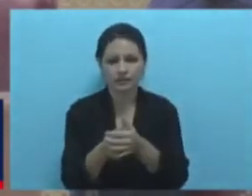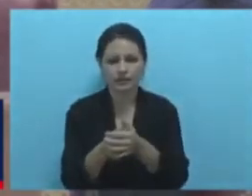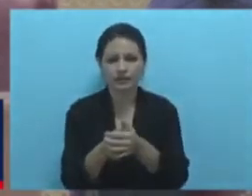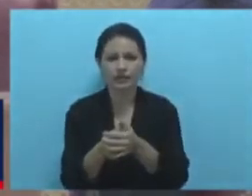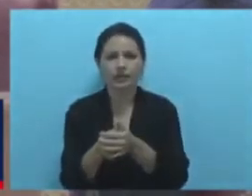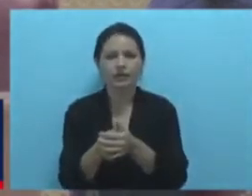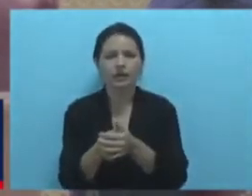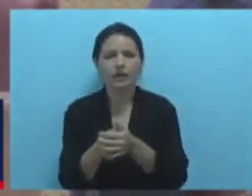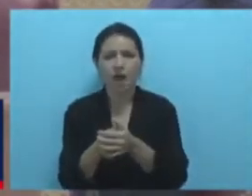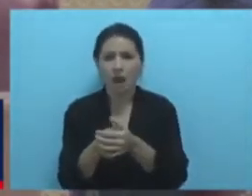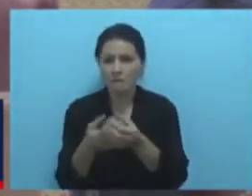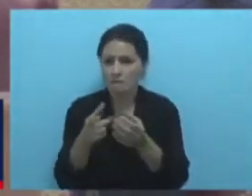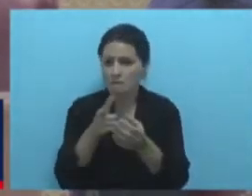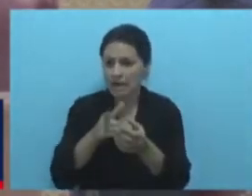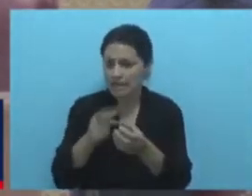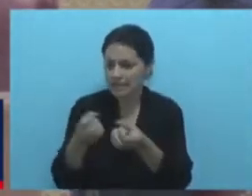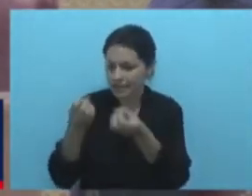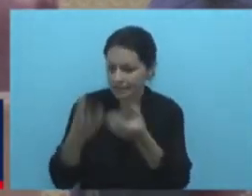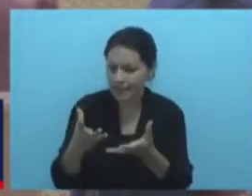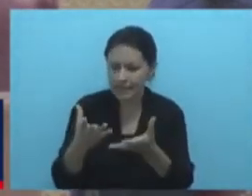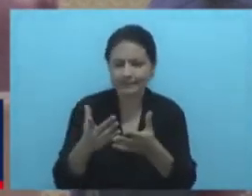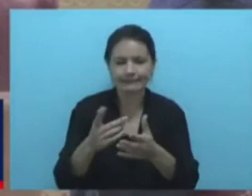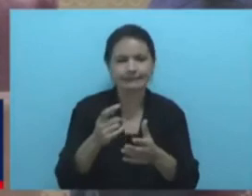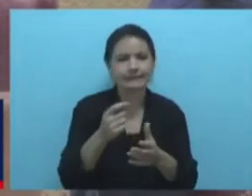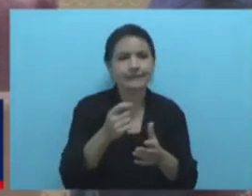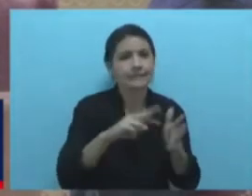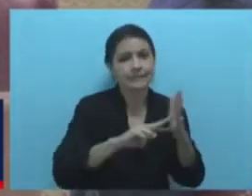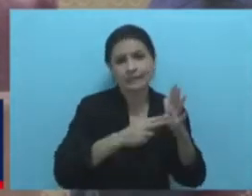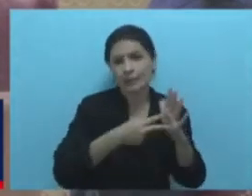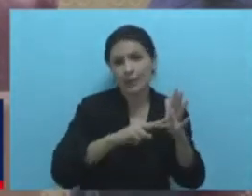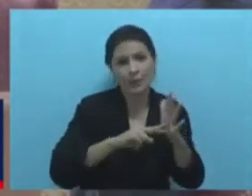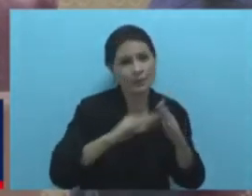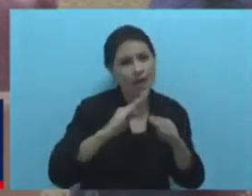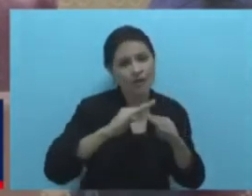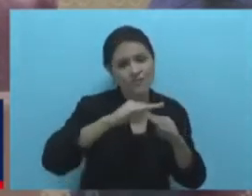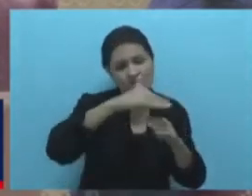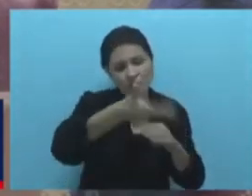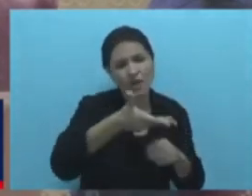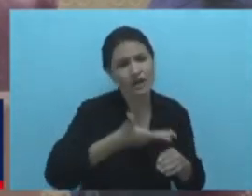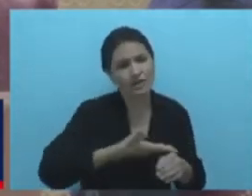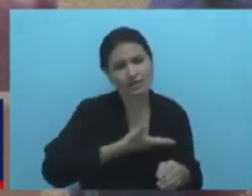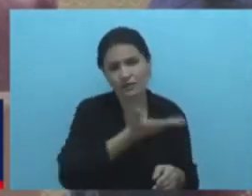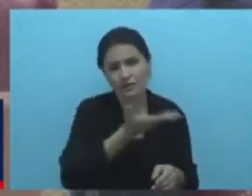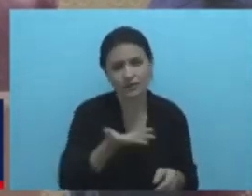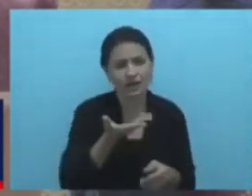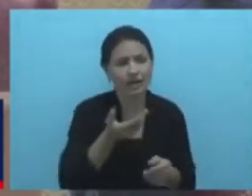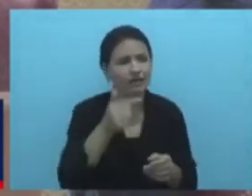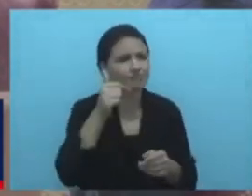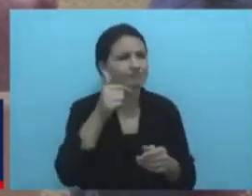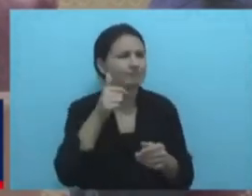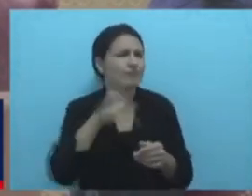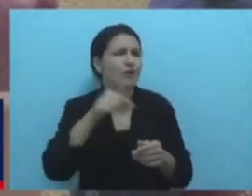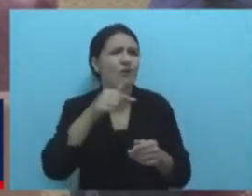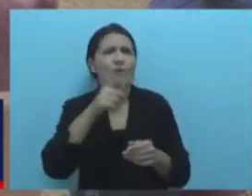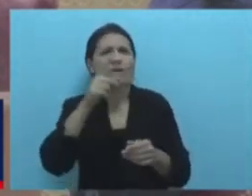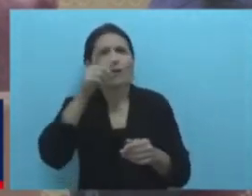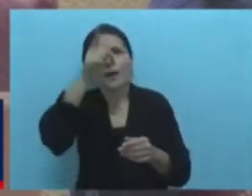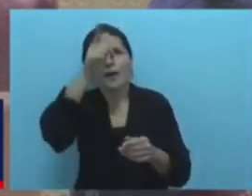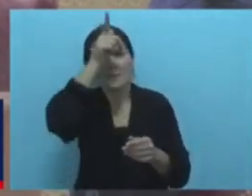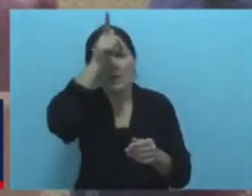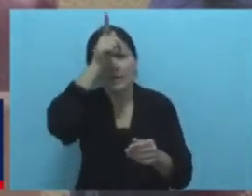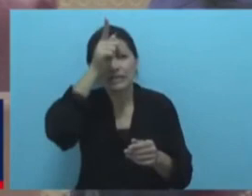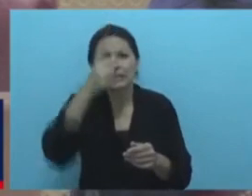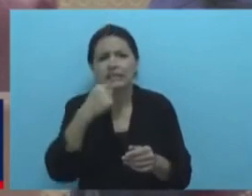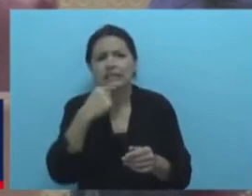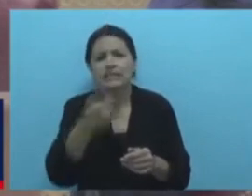hacía rato Es ridículo Escuchar hoy a los jefes policiales decir que la responsabilidad la